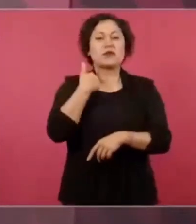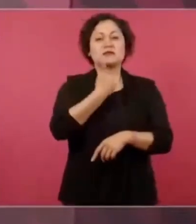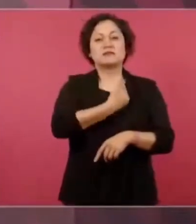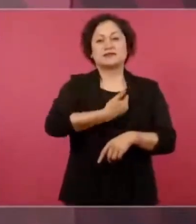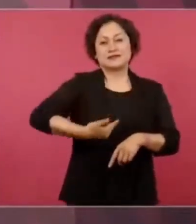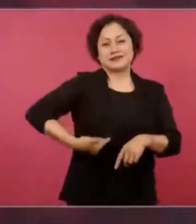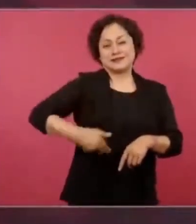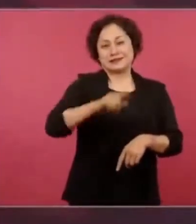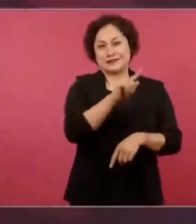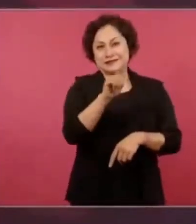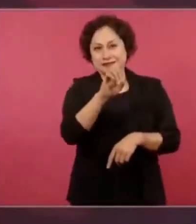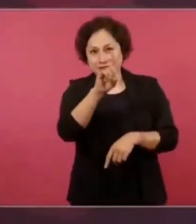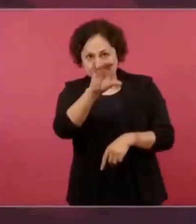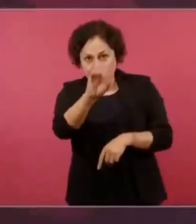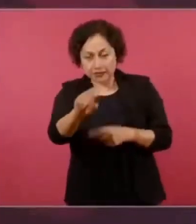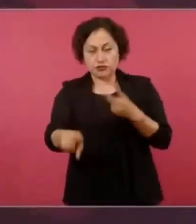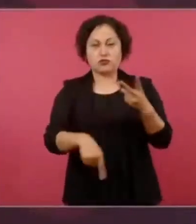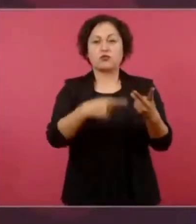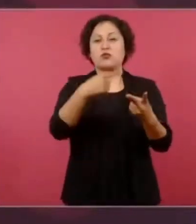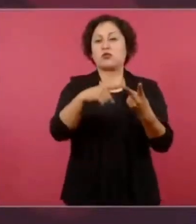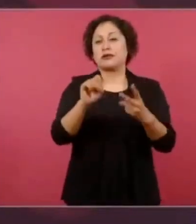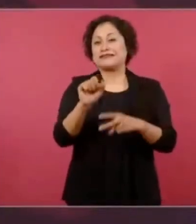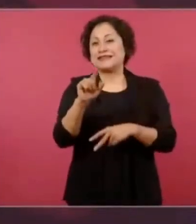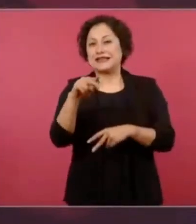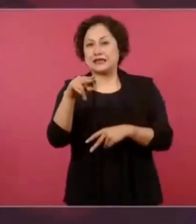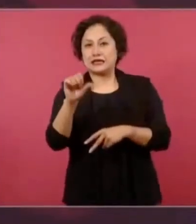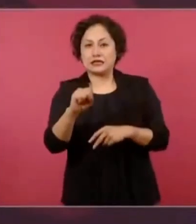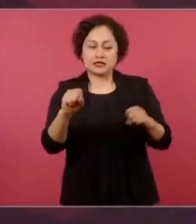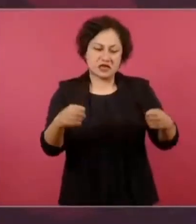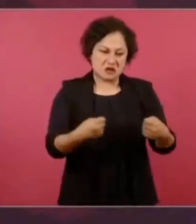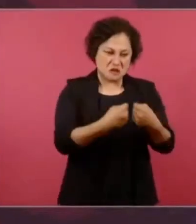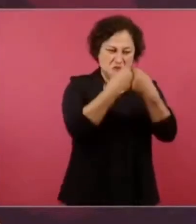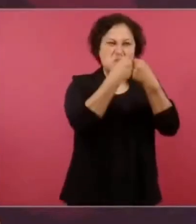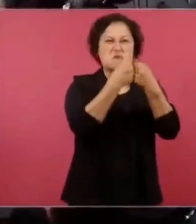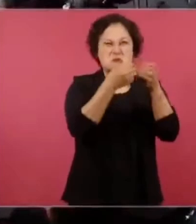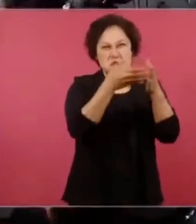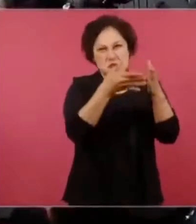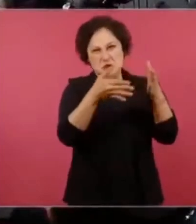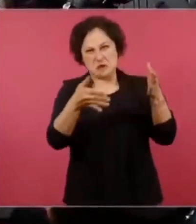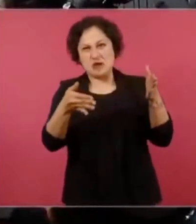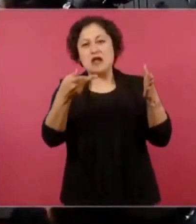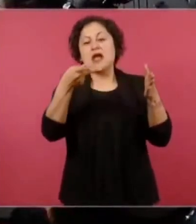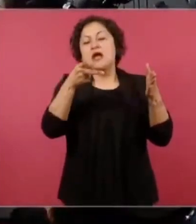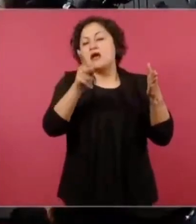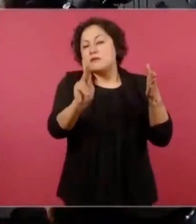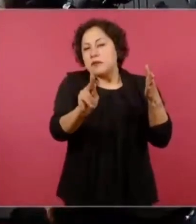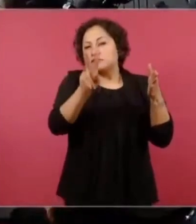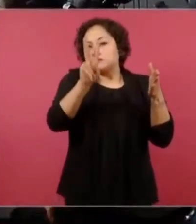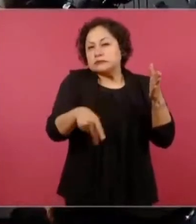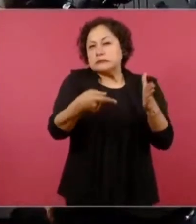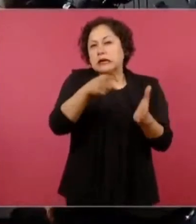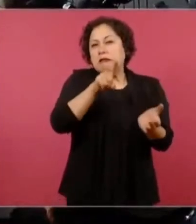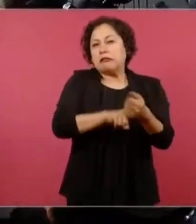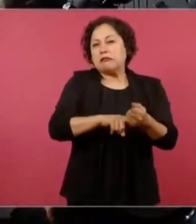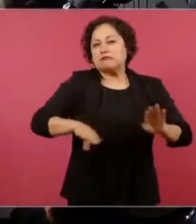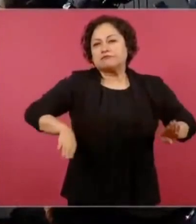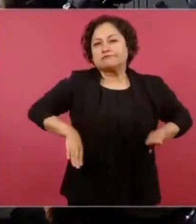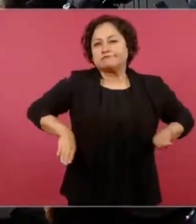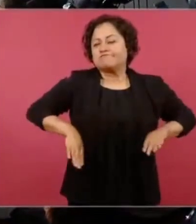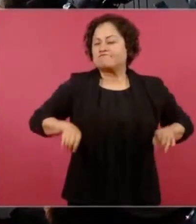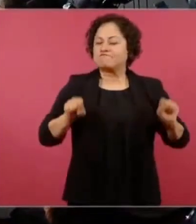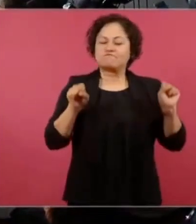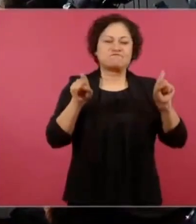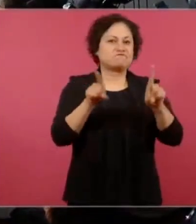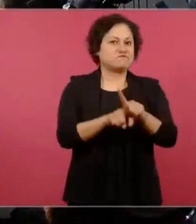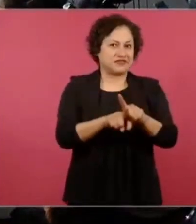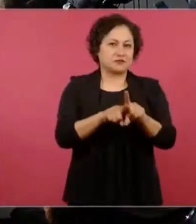Salinas, pero continúa lo que yo llamo el salinismo como política.